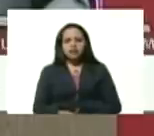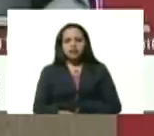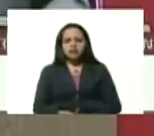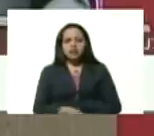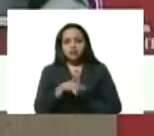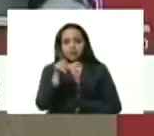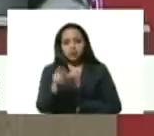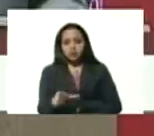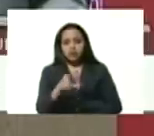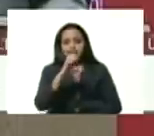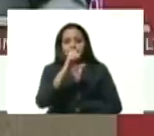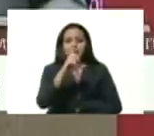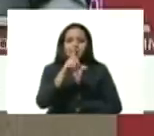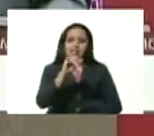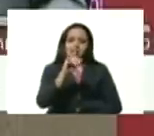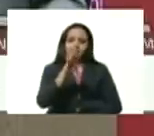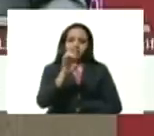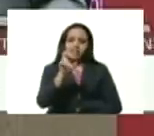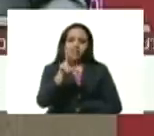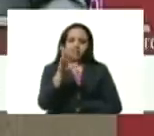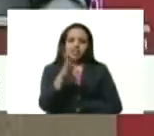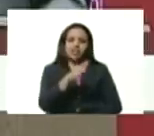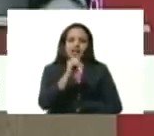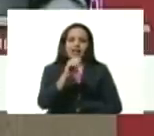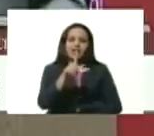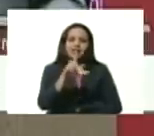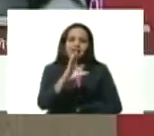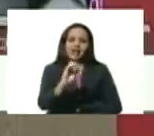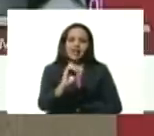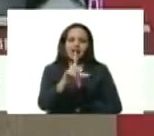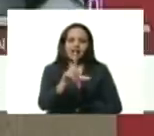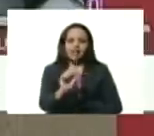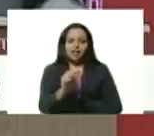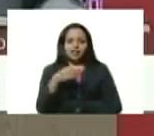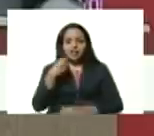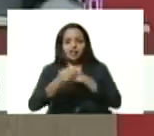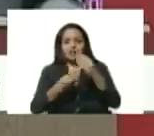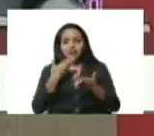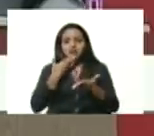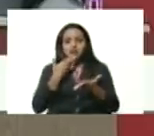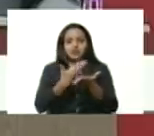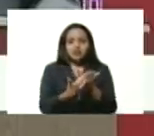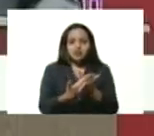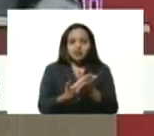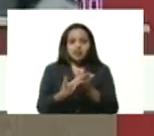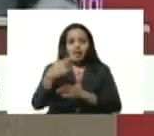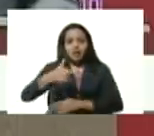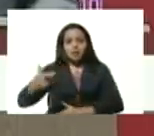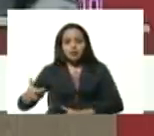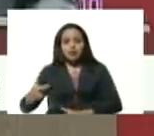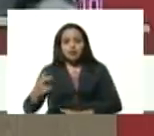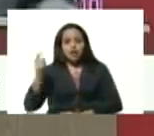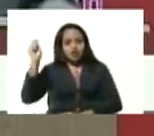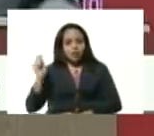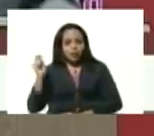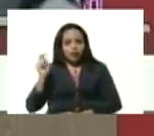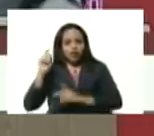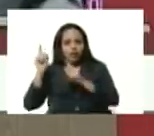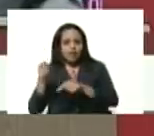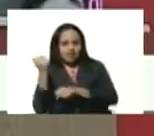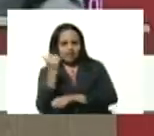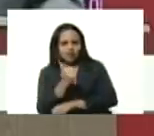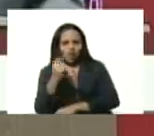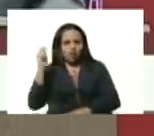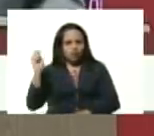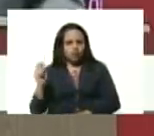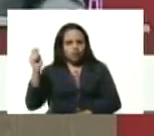Cordones confesando a unos miembros de la inteligencia colombiana y a un diputado, que es un asesino también, un